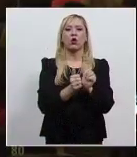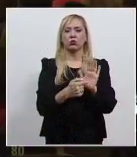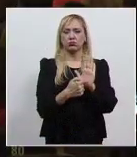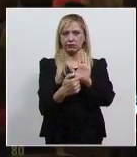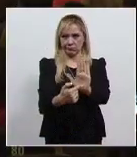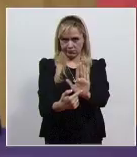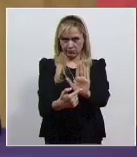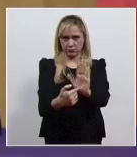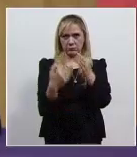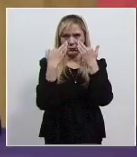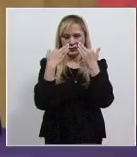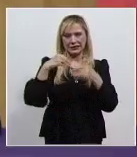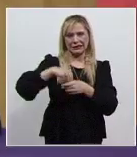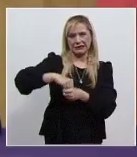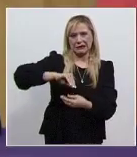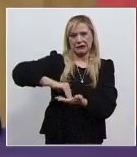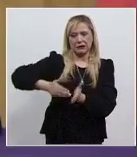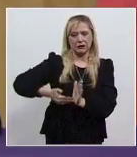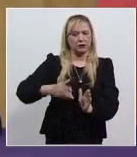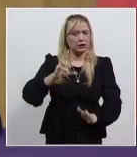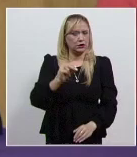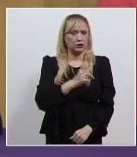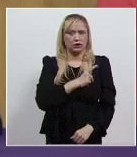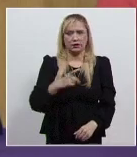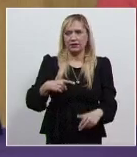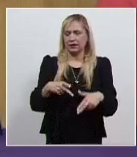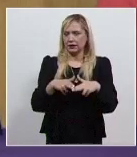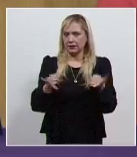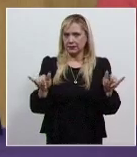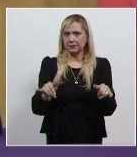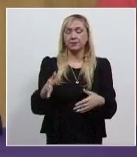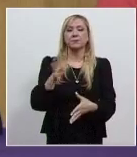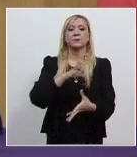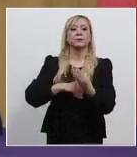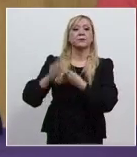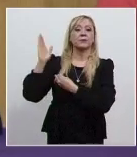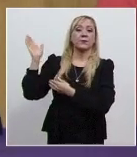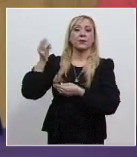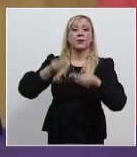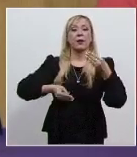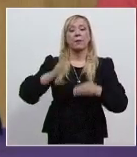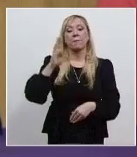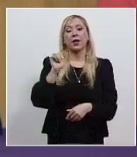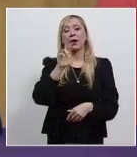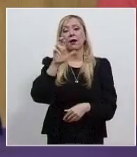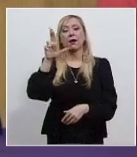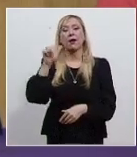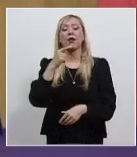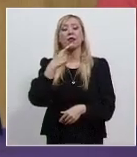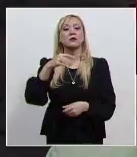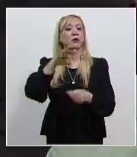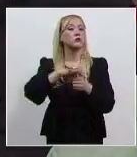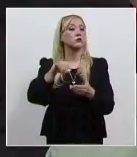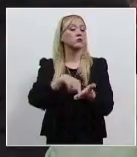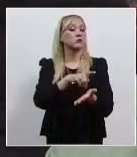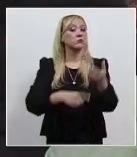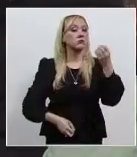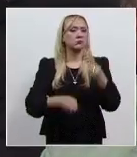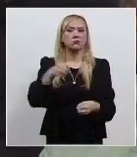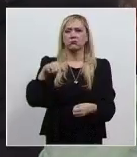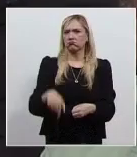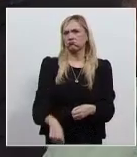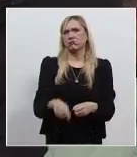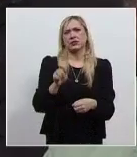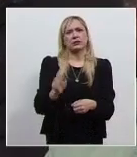magistrado de la Sala Superior, Felipe Fuentes Barrera, indicó que el Tribunal Electoral es un organismo independiente que pone a